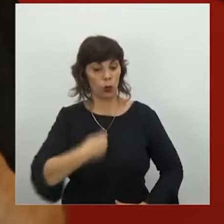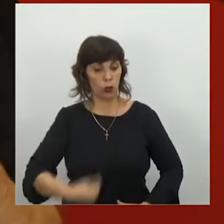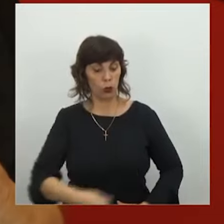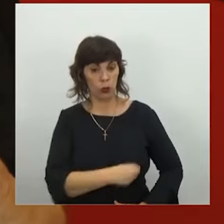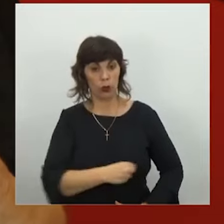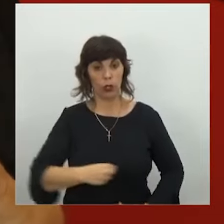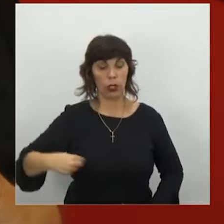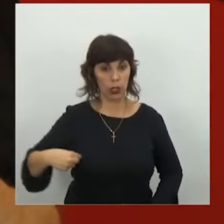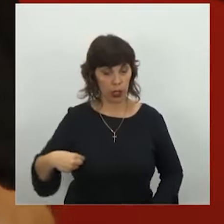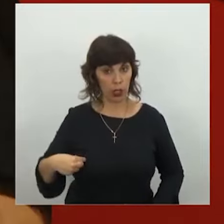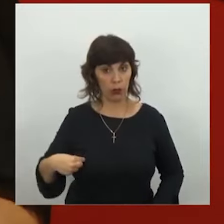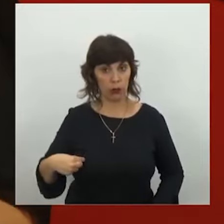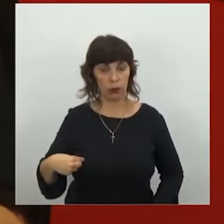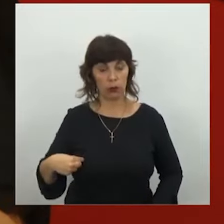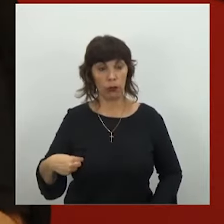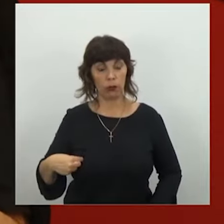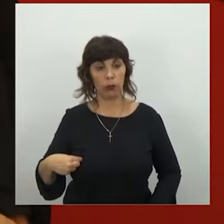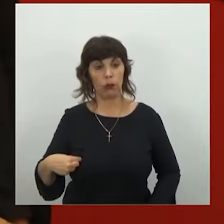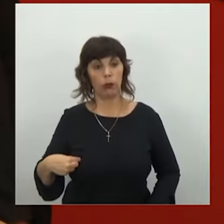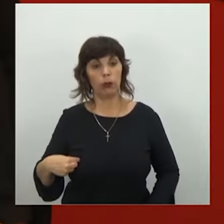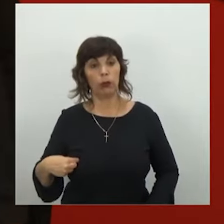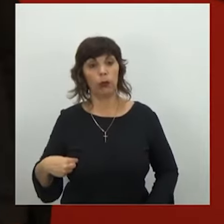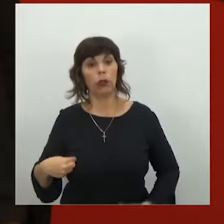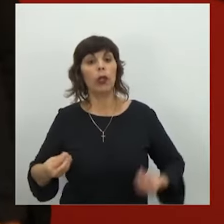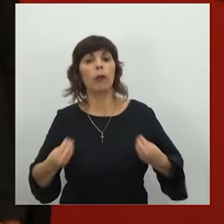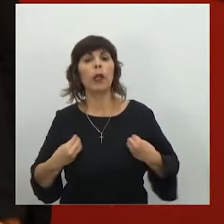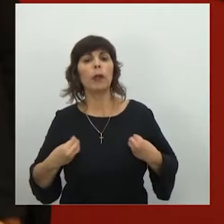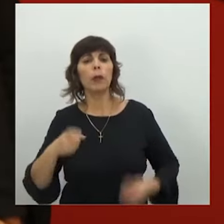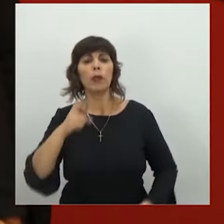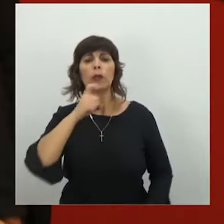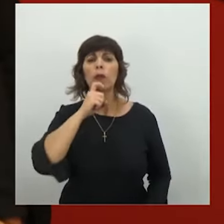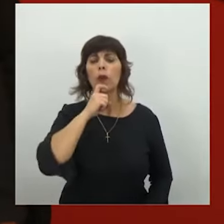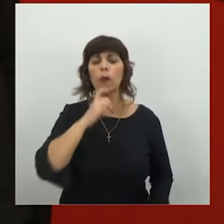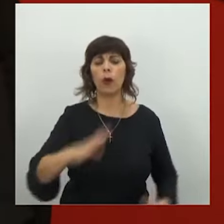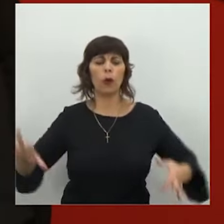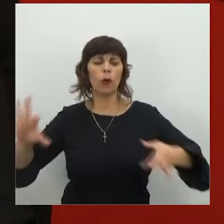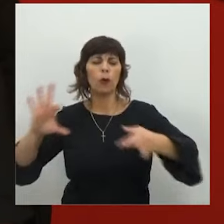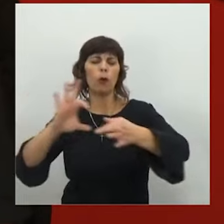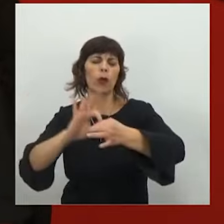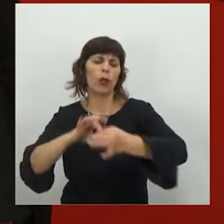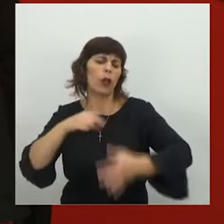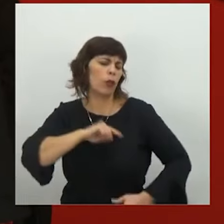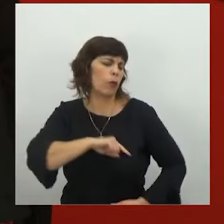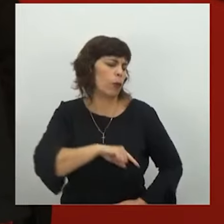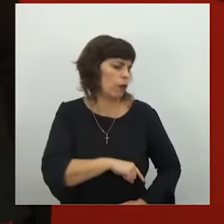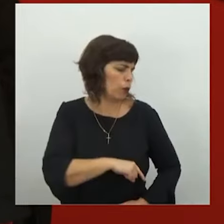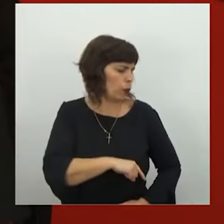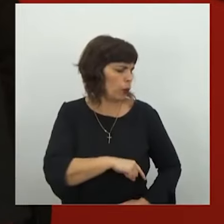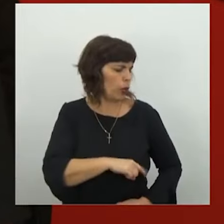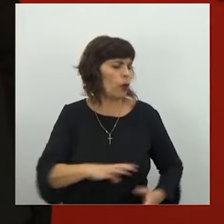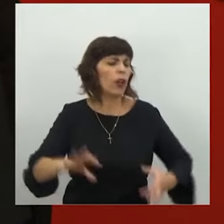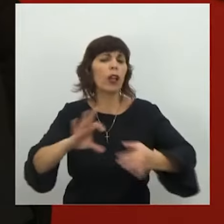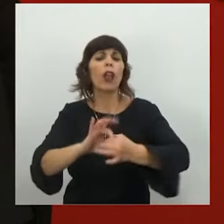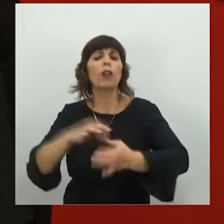vivimos en una profunda relación con nuestro querido Padre que está en los